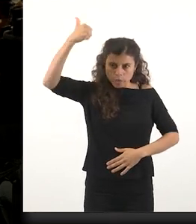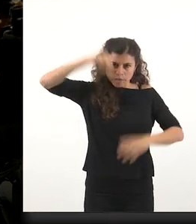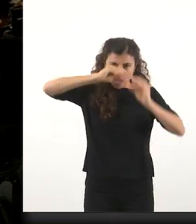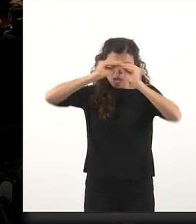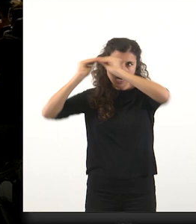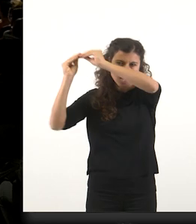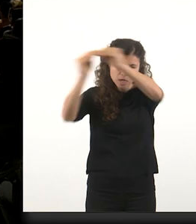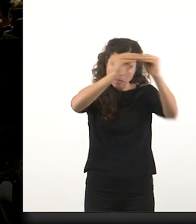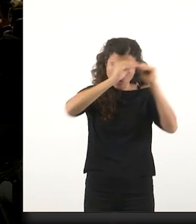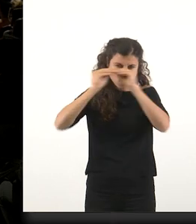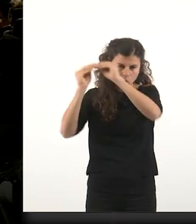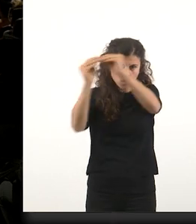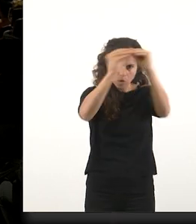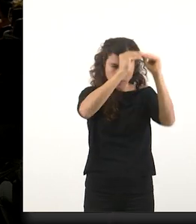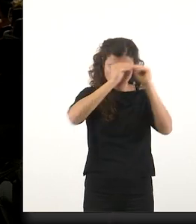hegemónica.